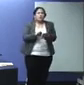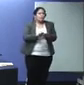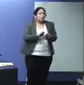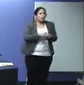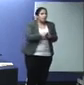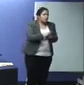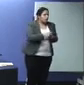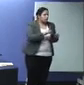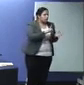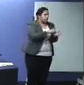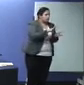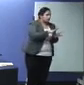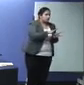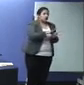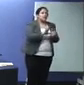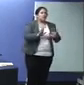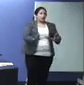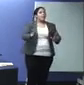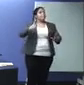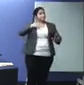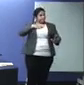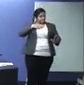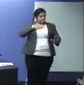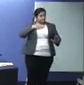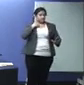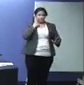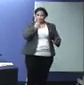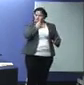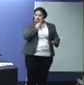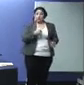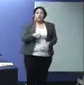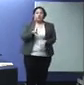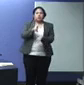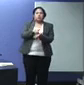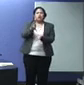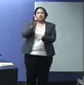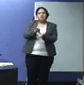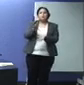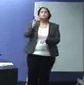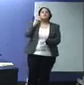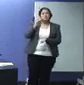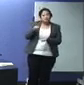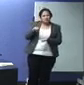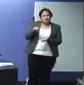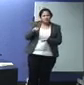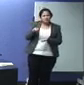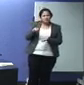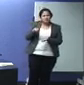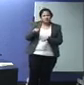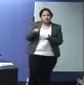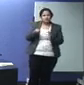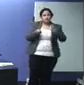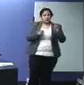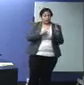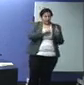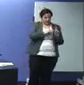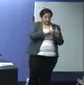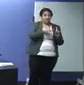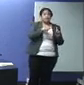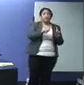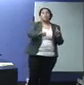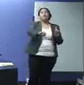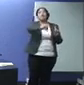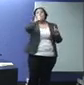mi experiencia de vida, yo pude pensar que la discapacidad es un fenómeno relacional y la